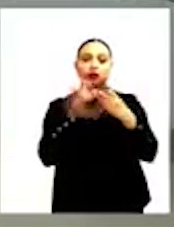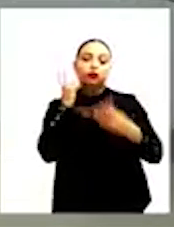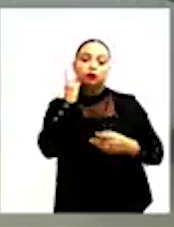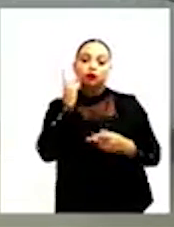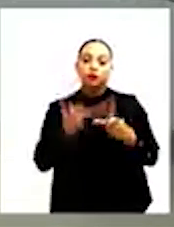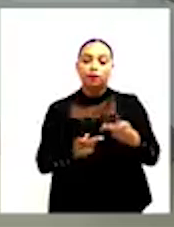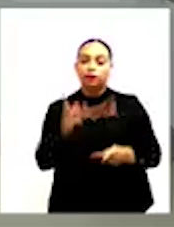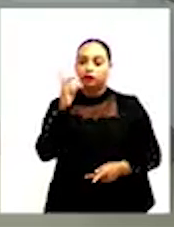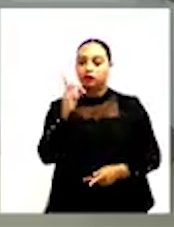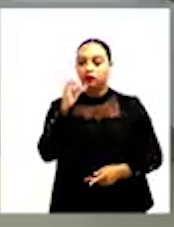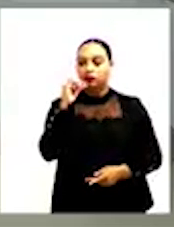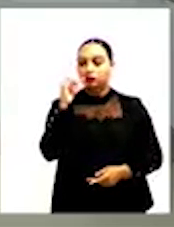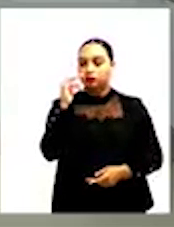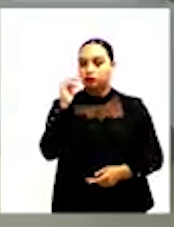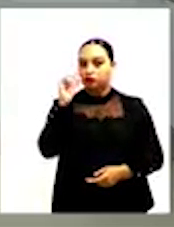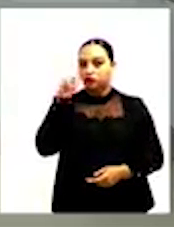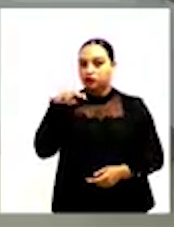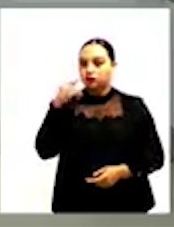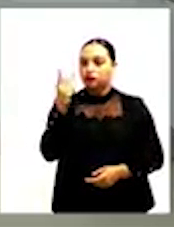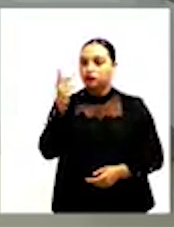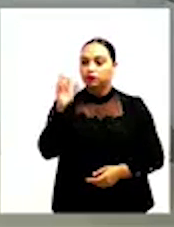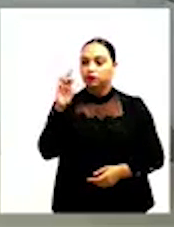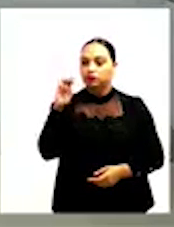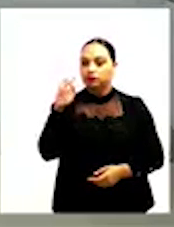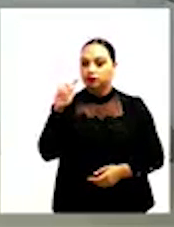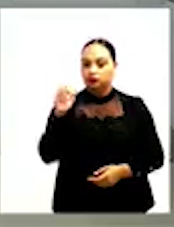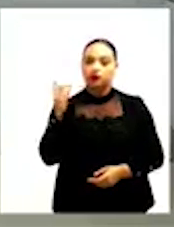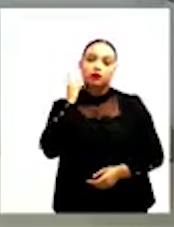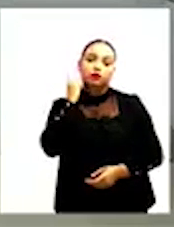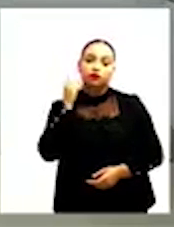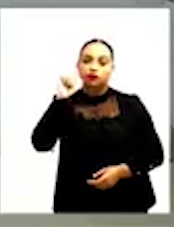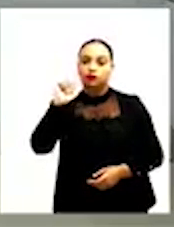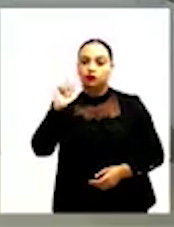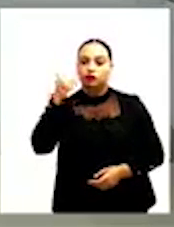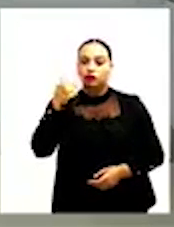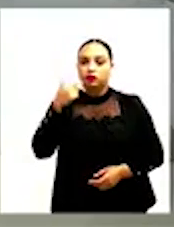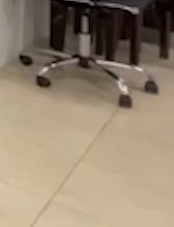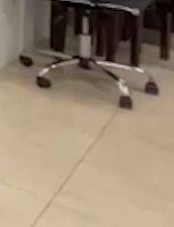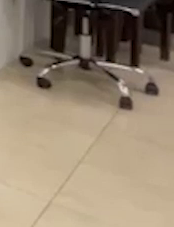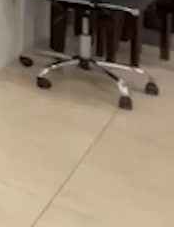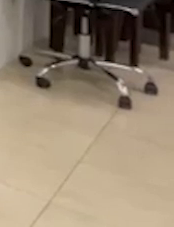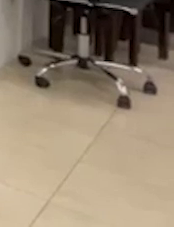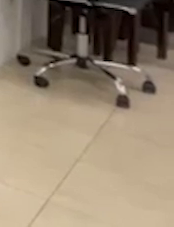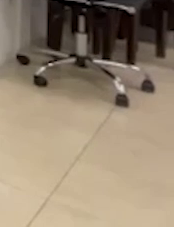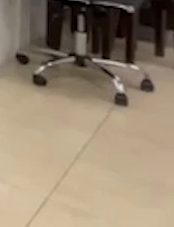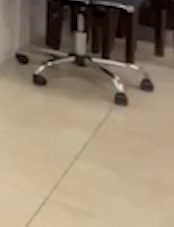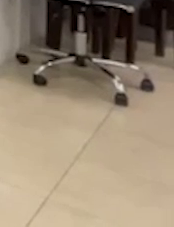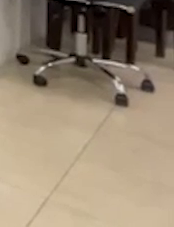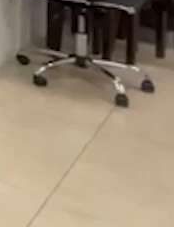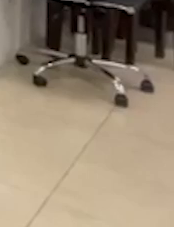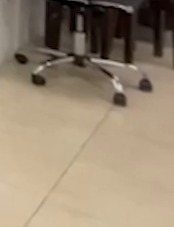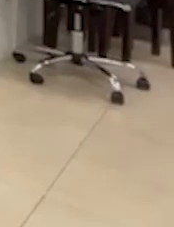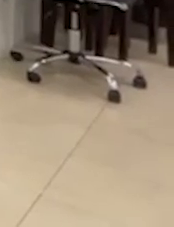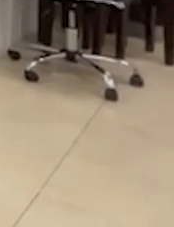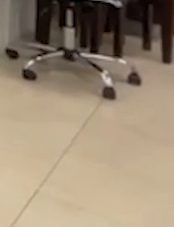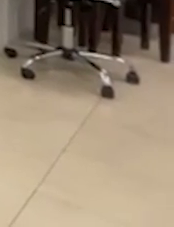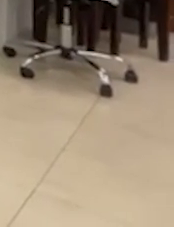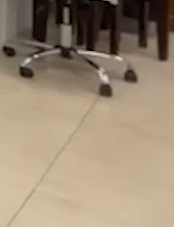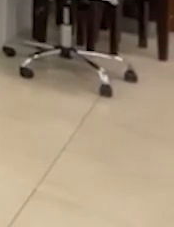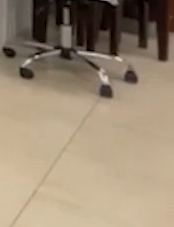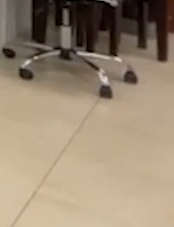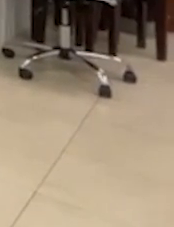reactivo como los cabecas grupo al que alguna vez perteneció aseguran que la actitud de